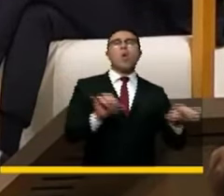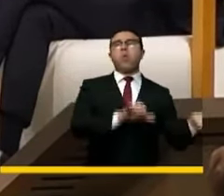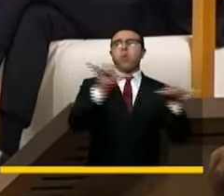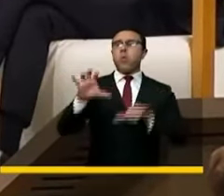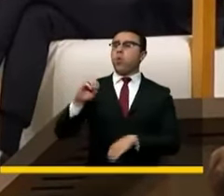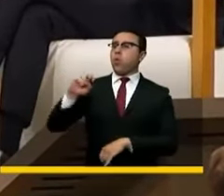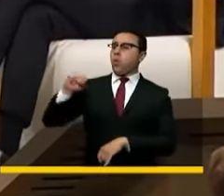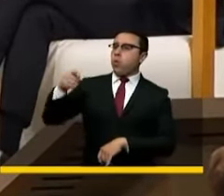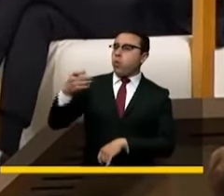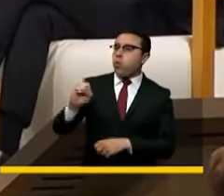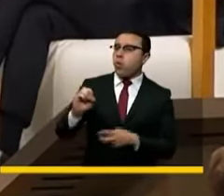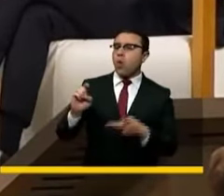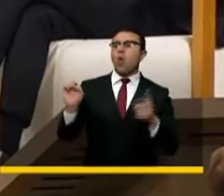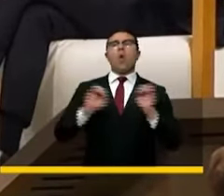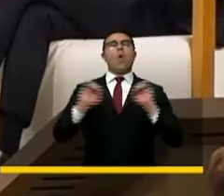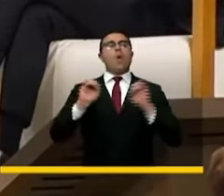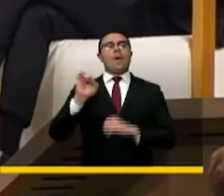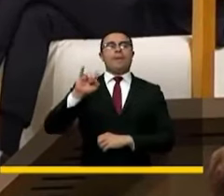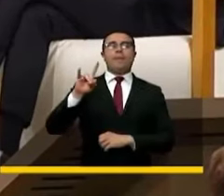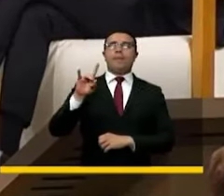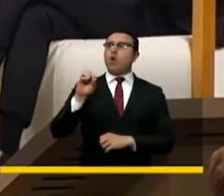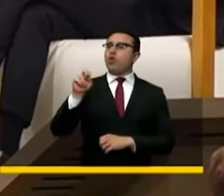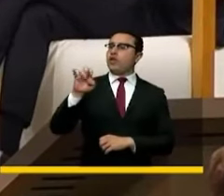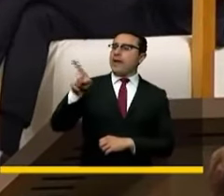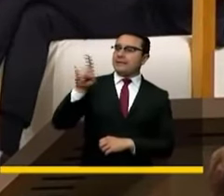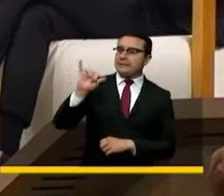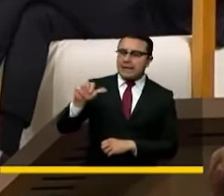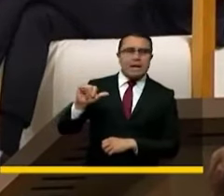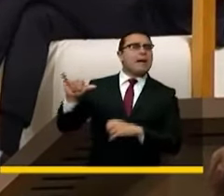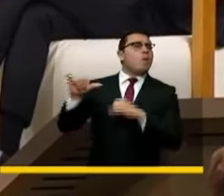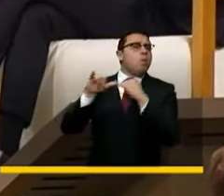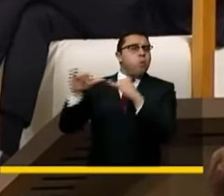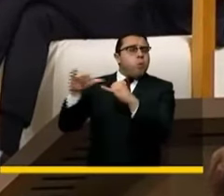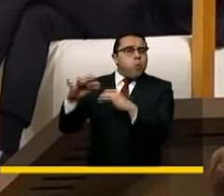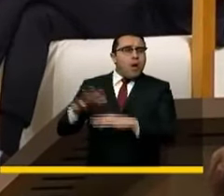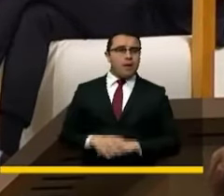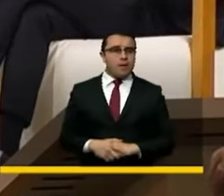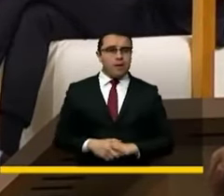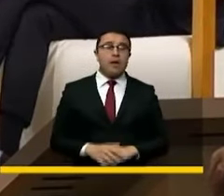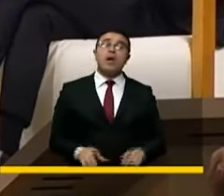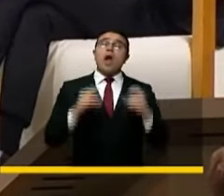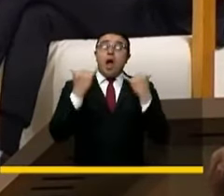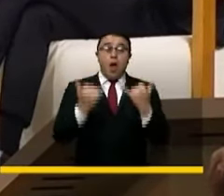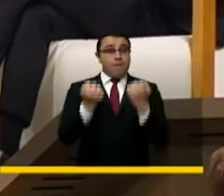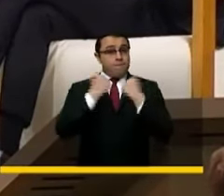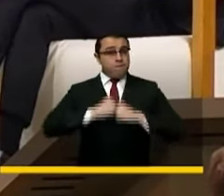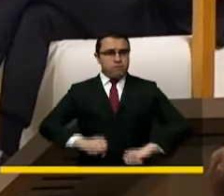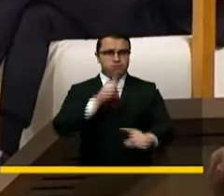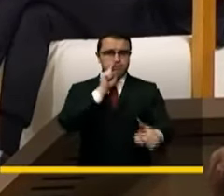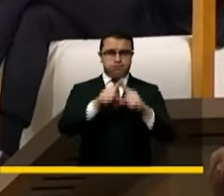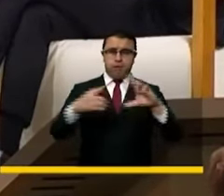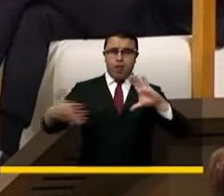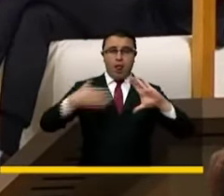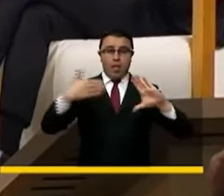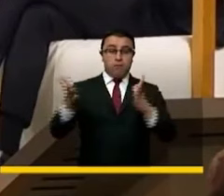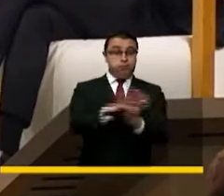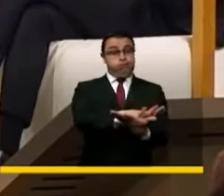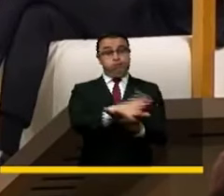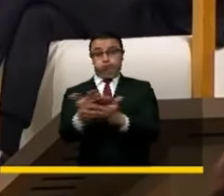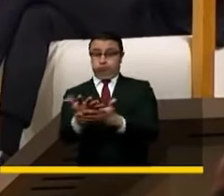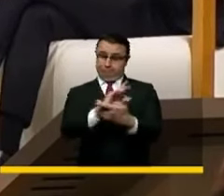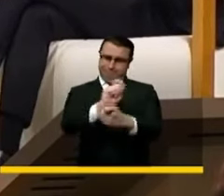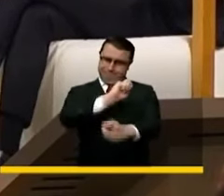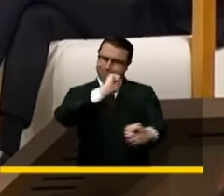de Indonesia. La mayor parte del esfuerzo para salir de la crisis climática no se mide